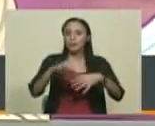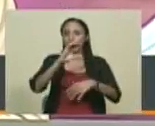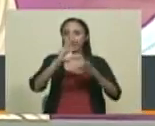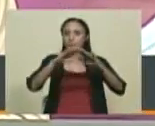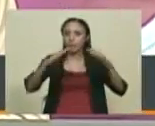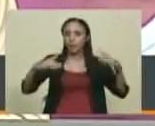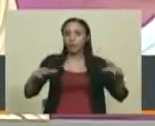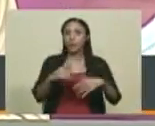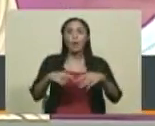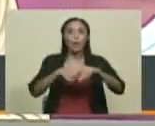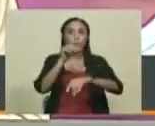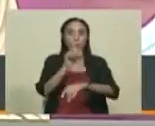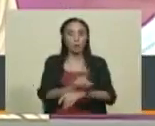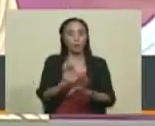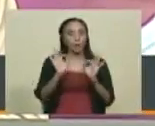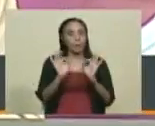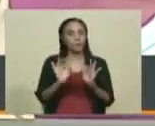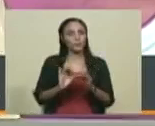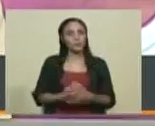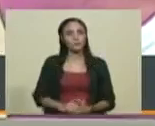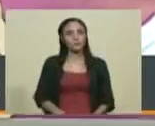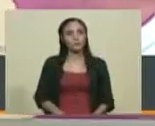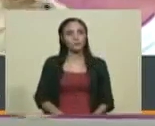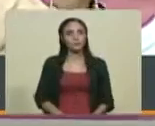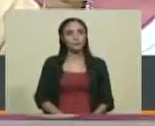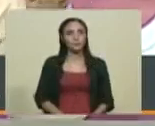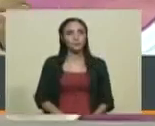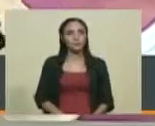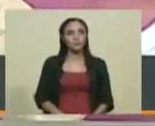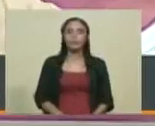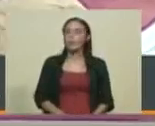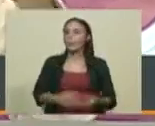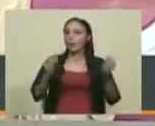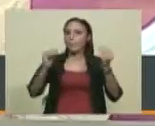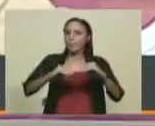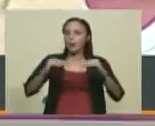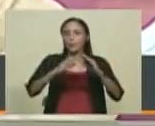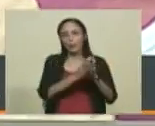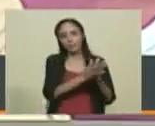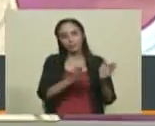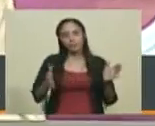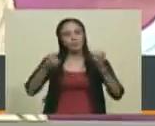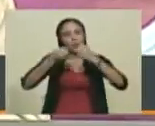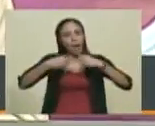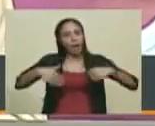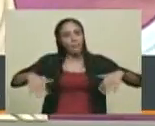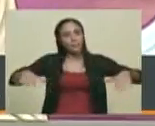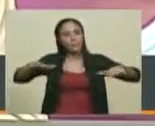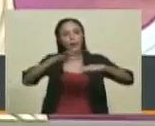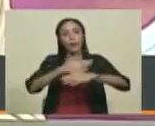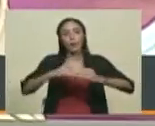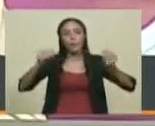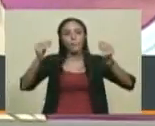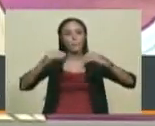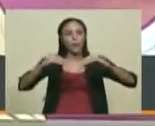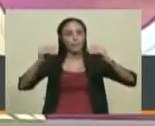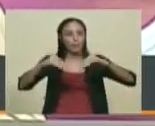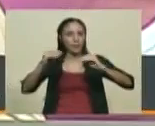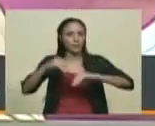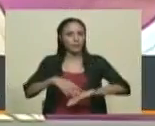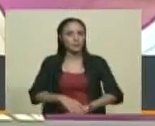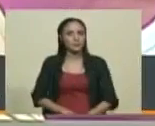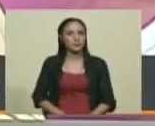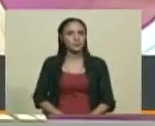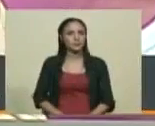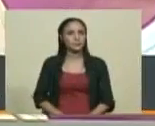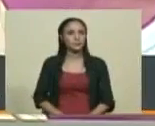Único y especial. Para garantizarlo, ampliarlo, expandirlo